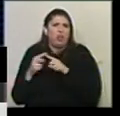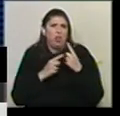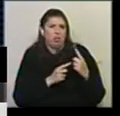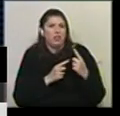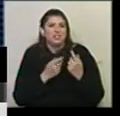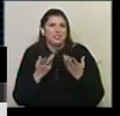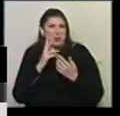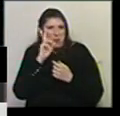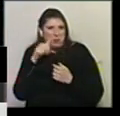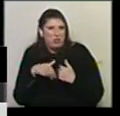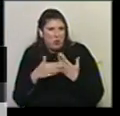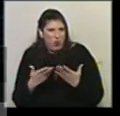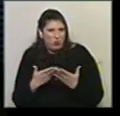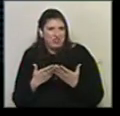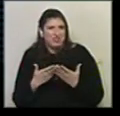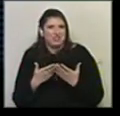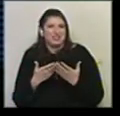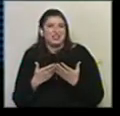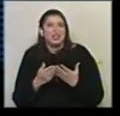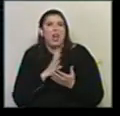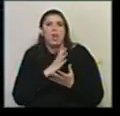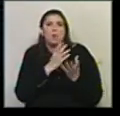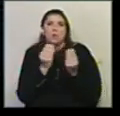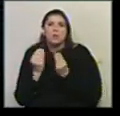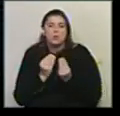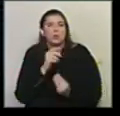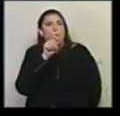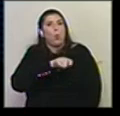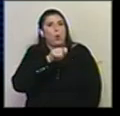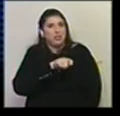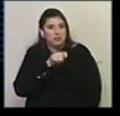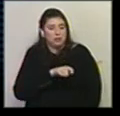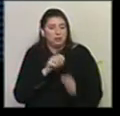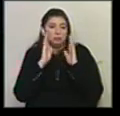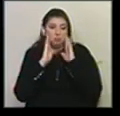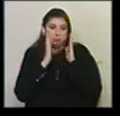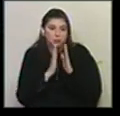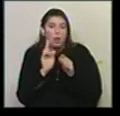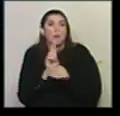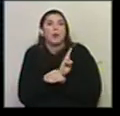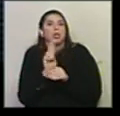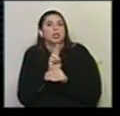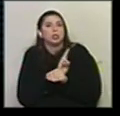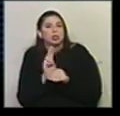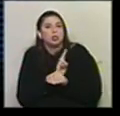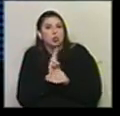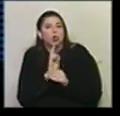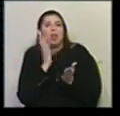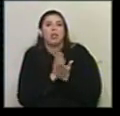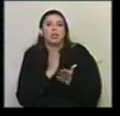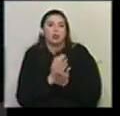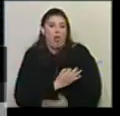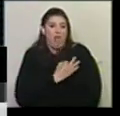Sí, sí. Así como hay muchos jueces que, es cierto, ponen el foco en la protección al derecho a la vida y a la salud como un derecho emergente del derecho a la